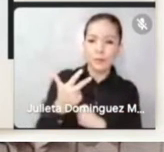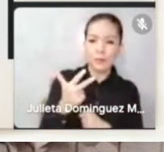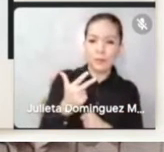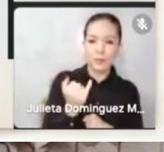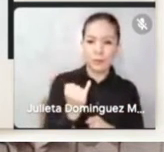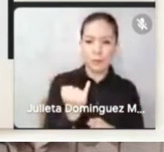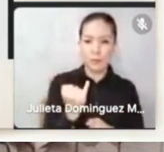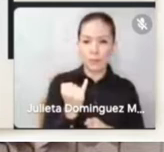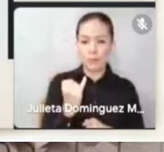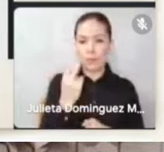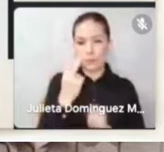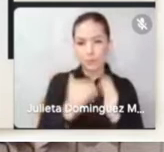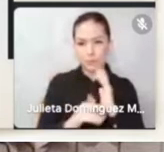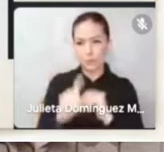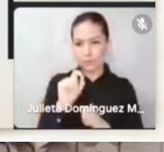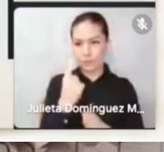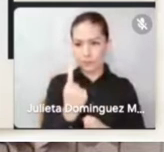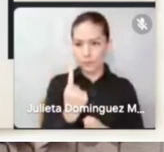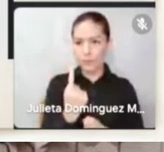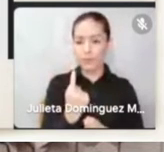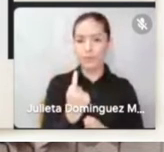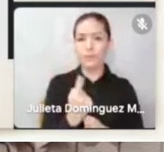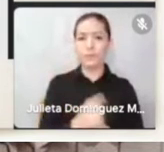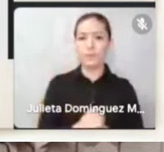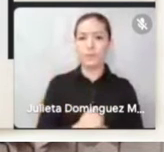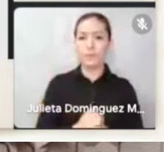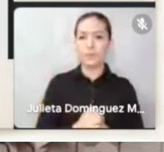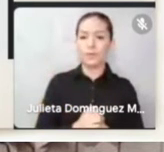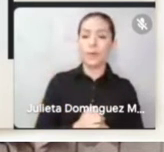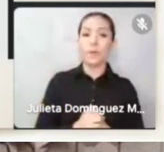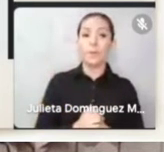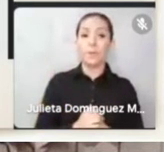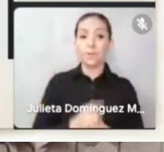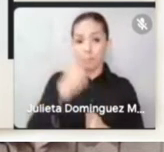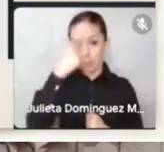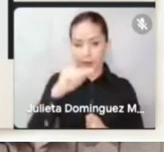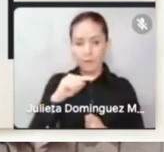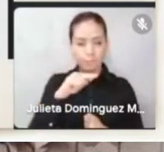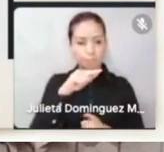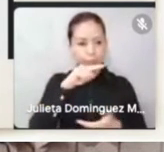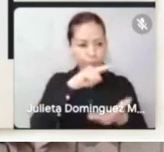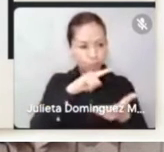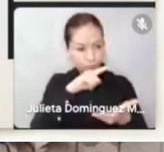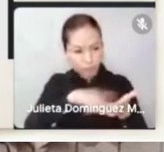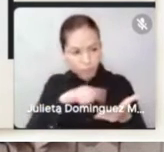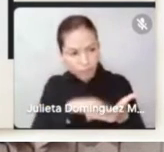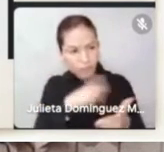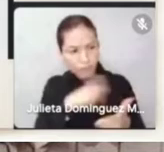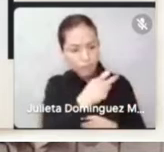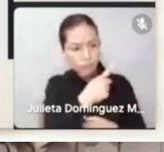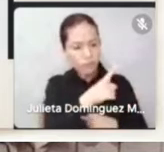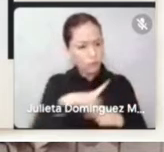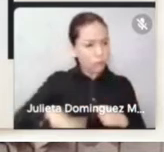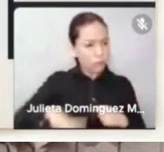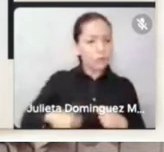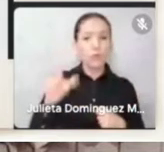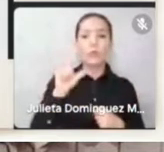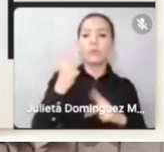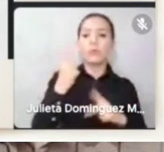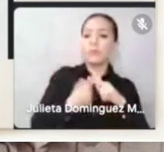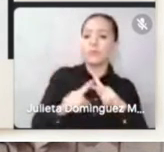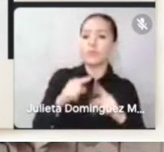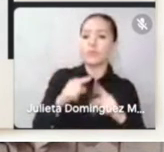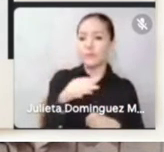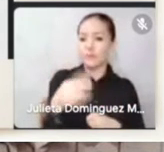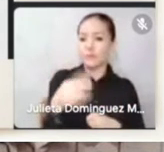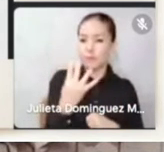2021. En atención a lo expuesto, el plazo para impugnar la elección de la gubernatura comenzó a correr el 14 de